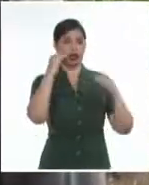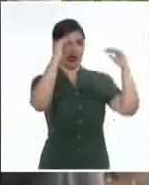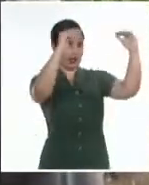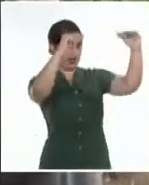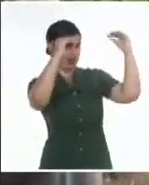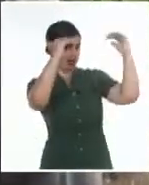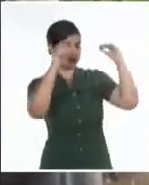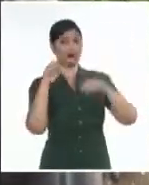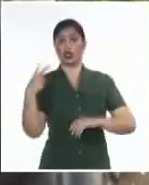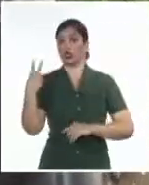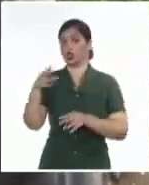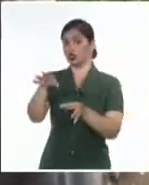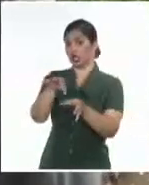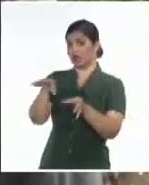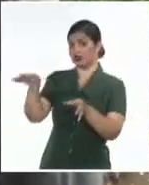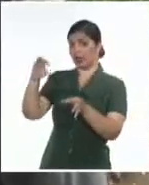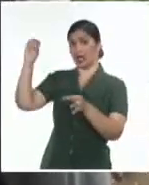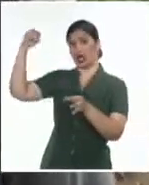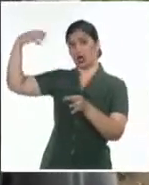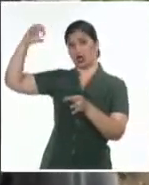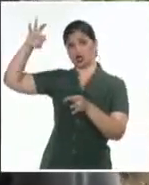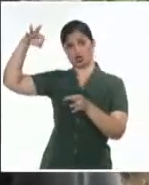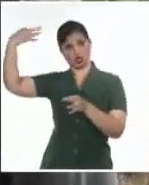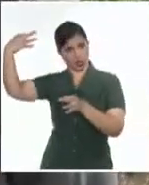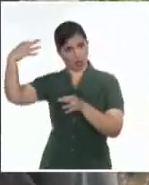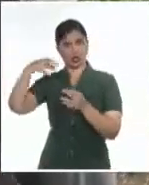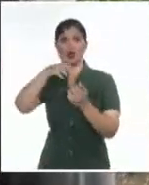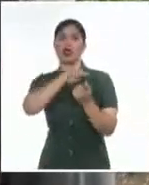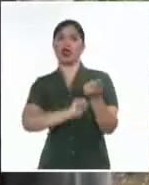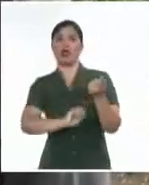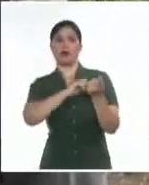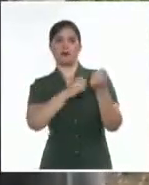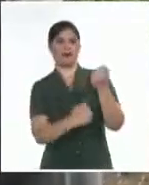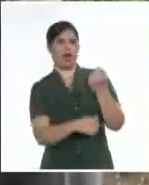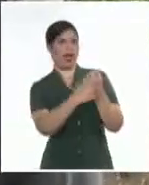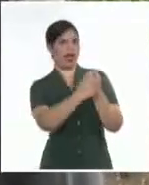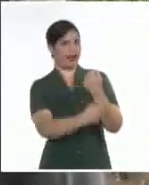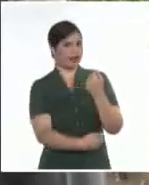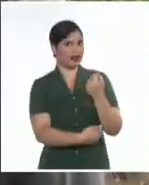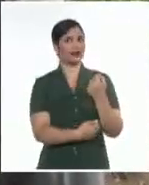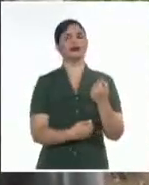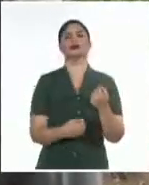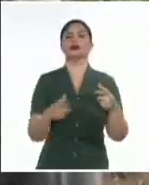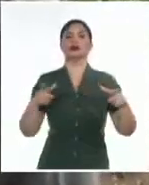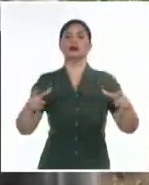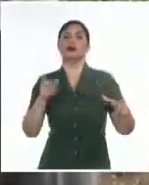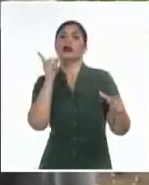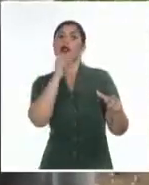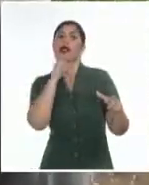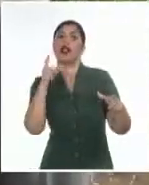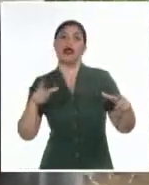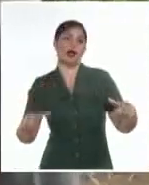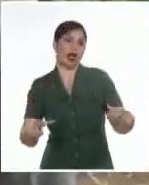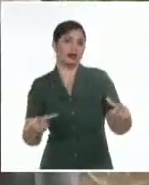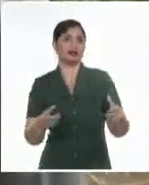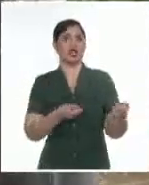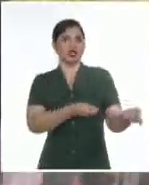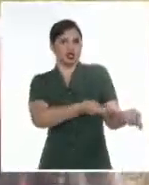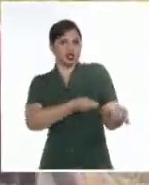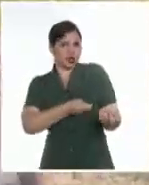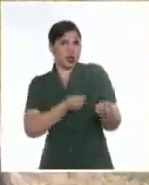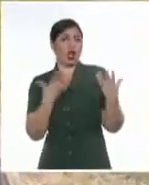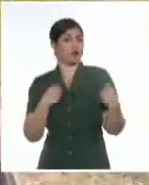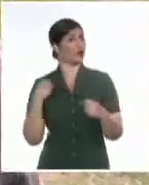de plátano, fillas 04, maíz, calabaza, yuca, etcétera. Muchos cultivos varios también. Esto lo que se requiere es mucho trabajo. Sí, mucho trabajo, mucho